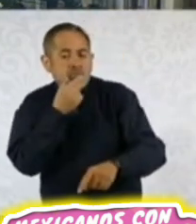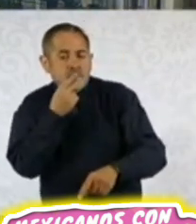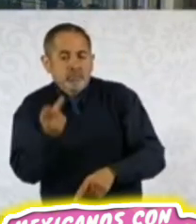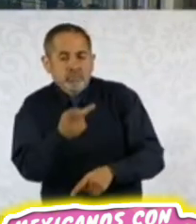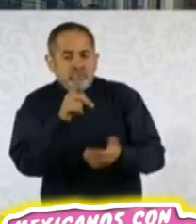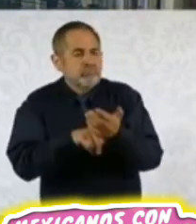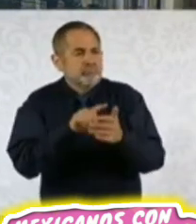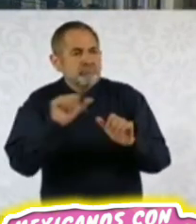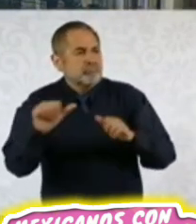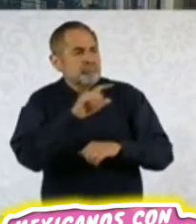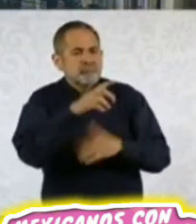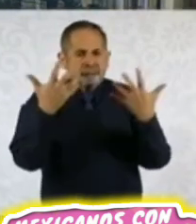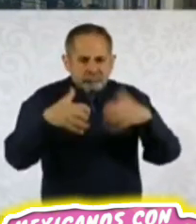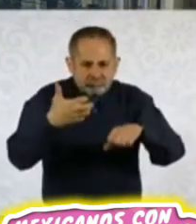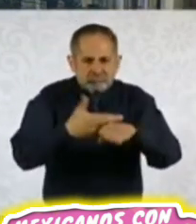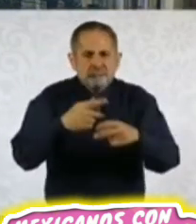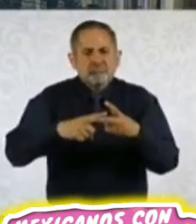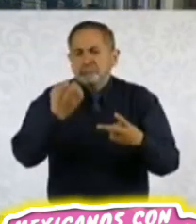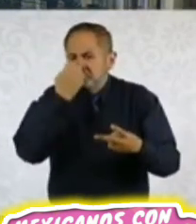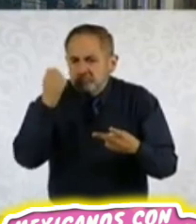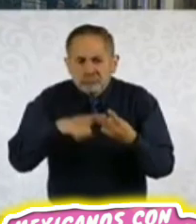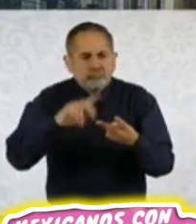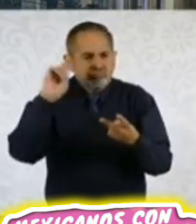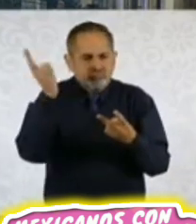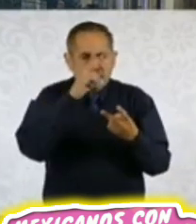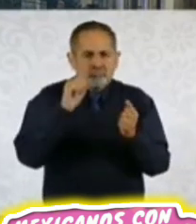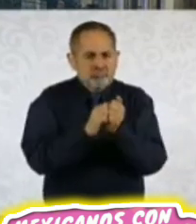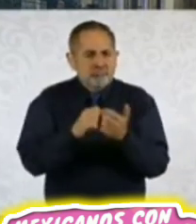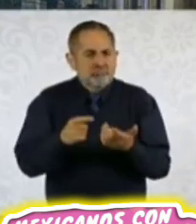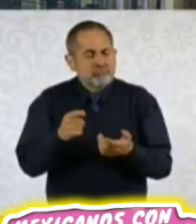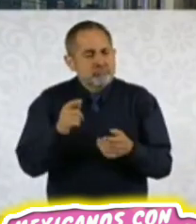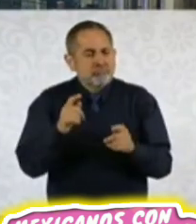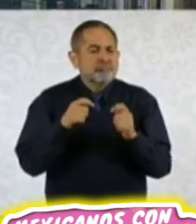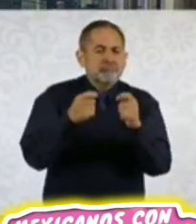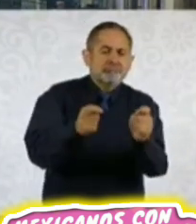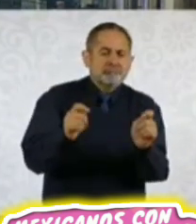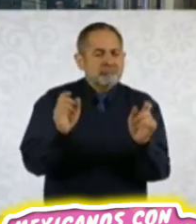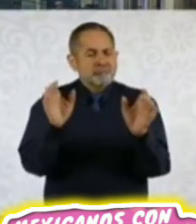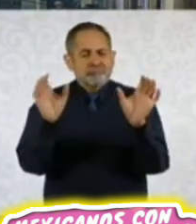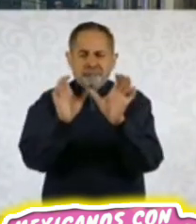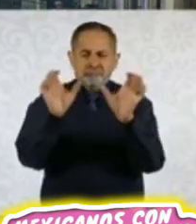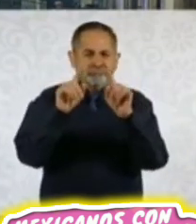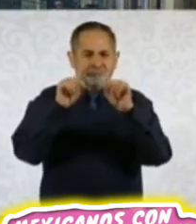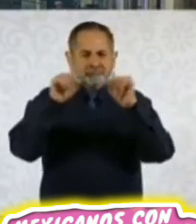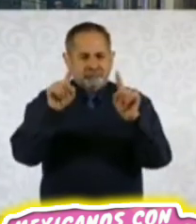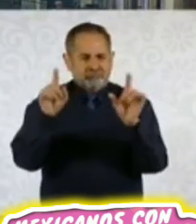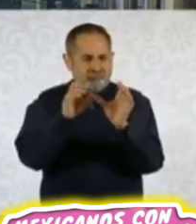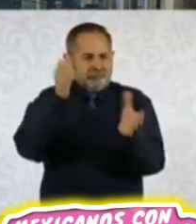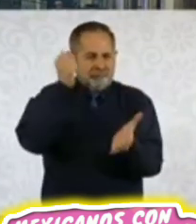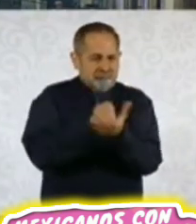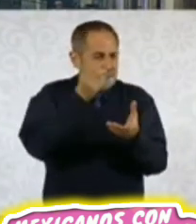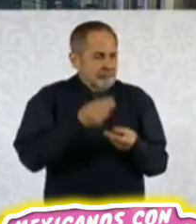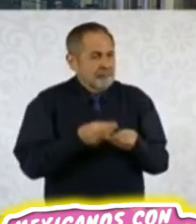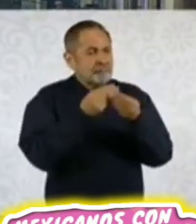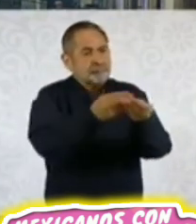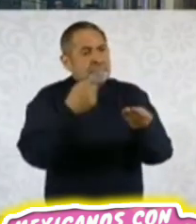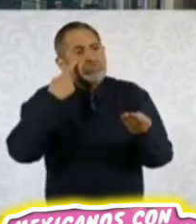las empresas y escuelas, universidades, a través de las certificaciones que ellos siempre requieren, pues